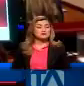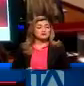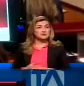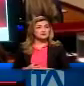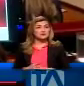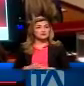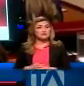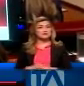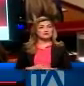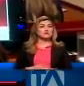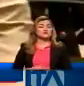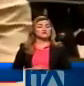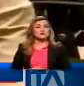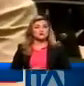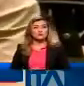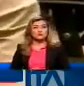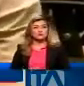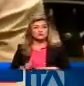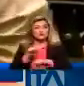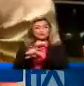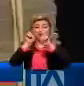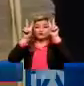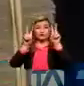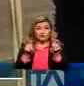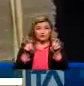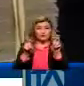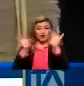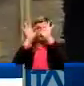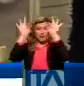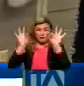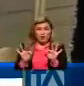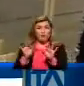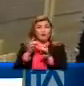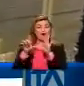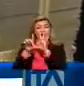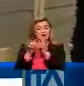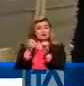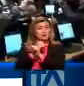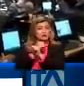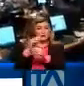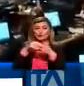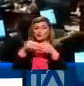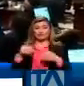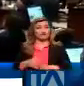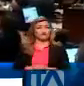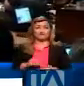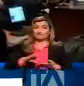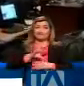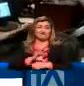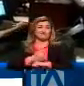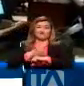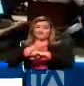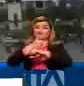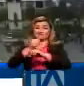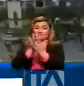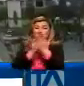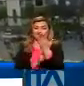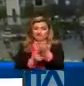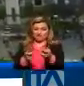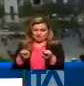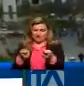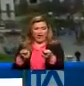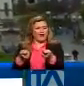Esta vez el rechazo no se da simplemente por un tema de forma en la ley de defensa de la dolarización. El CAL decidió nuevamente devolver el proyecto